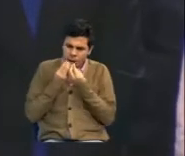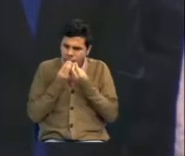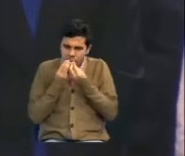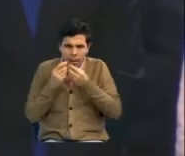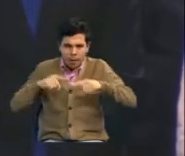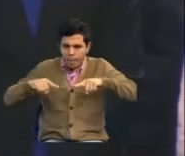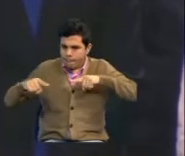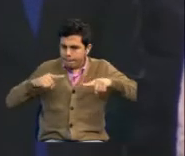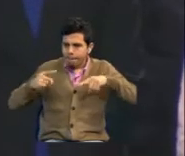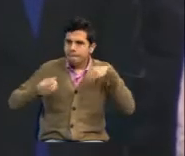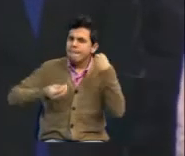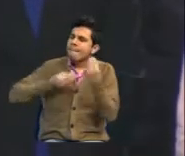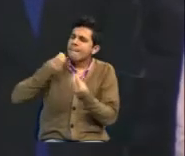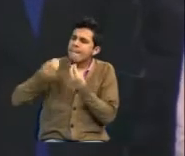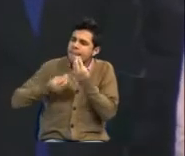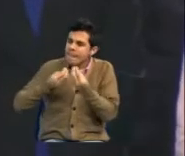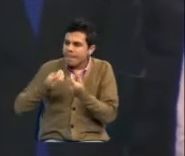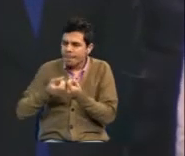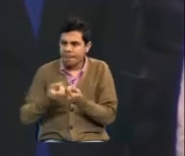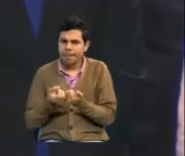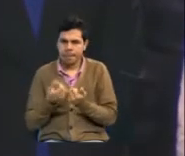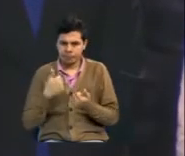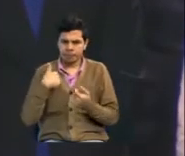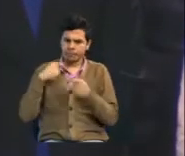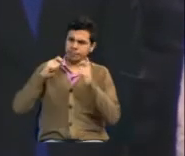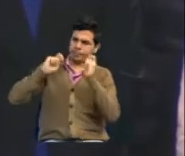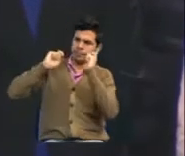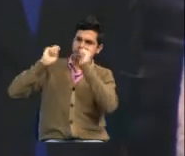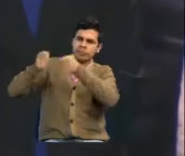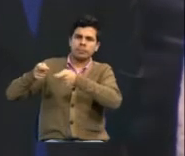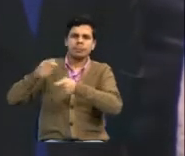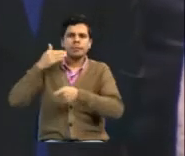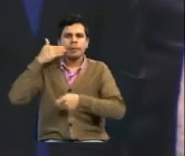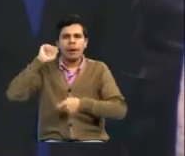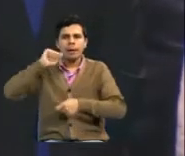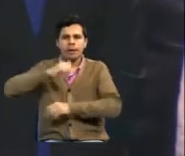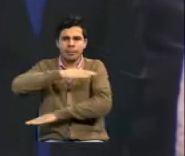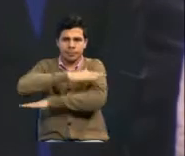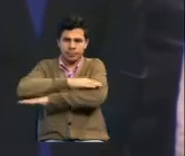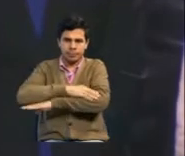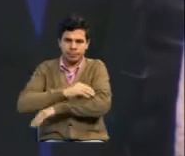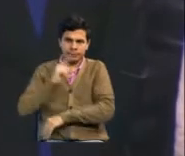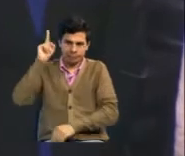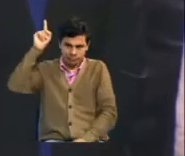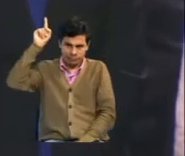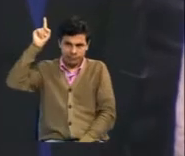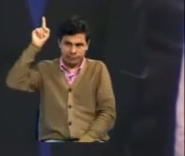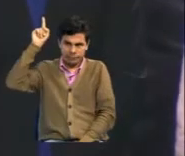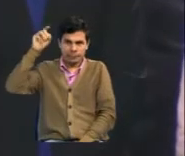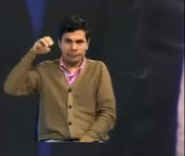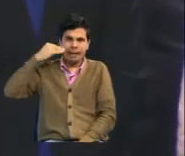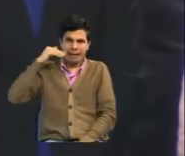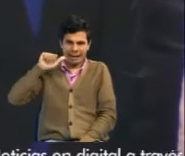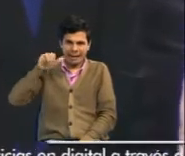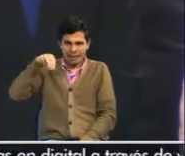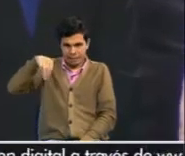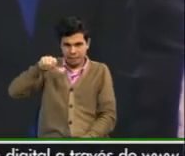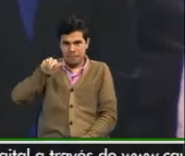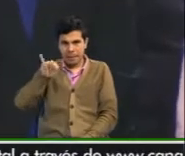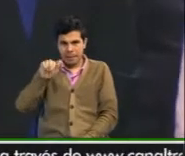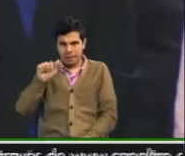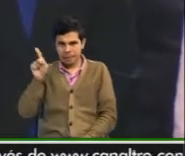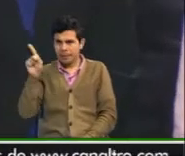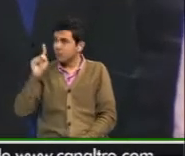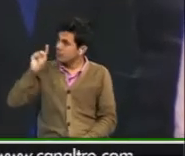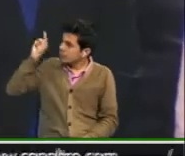coordinación y he designado a la canciller maría ángela holguín al ministro del interior juan